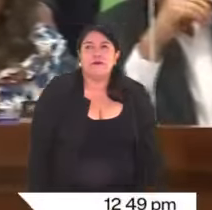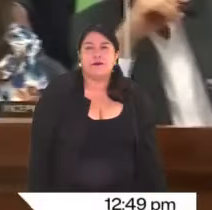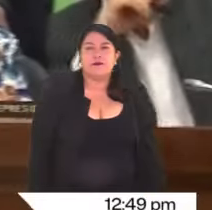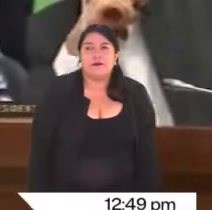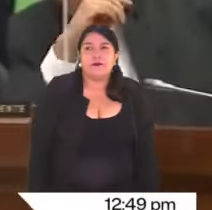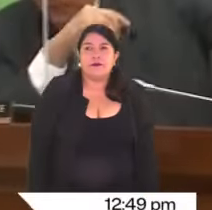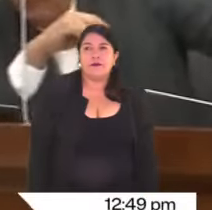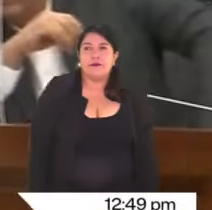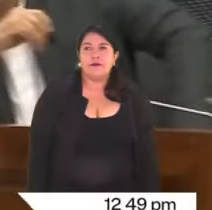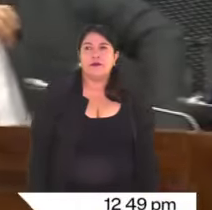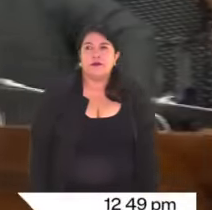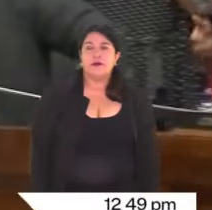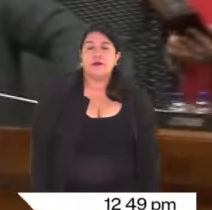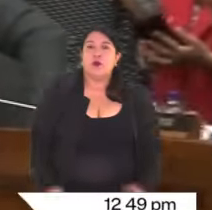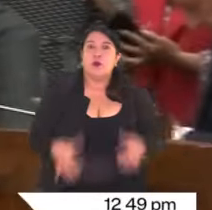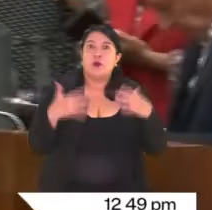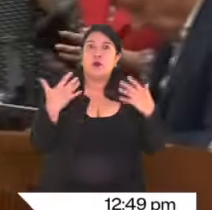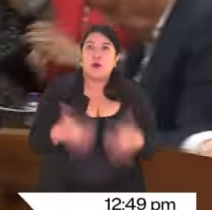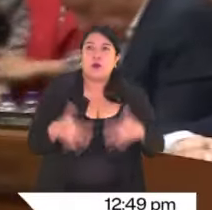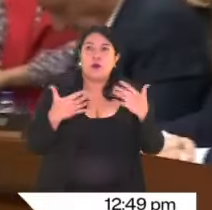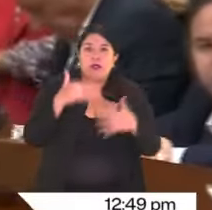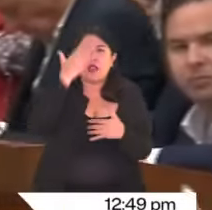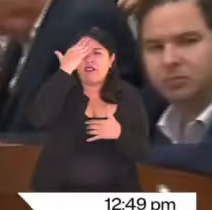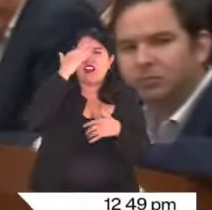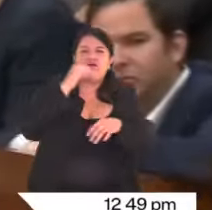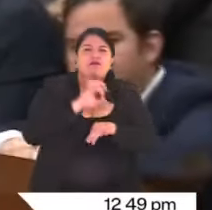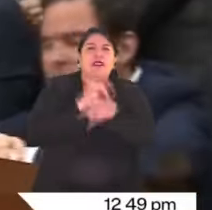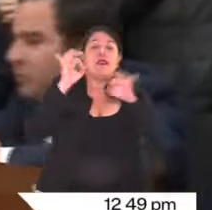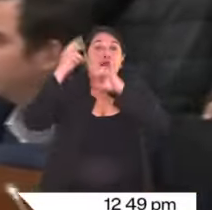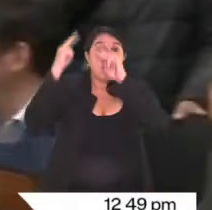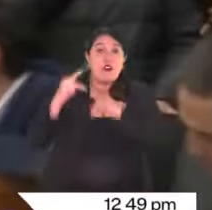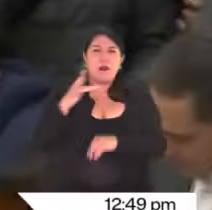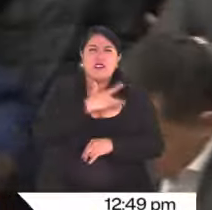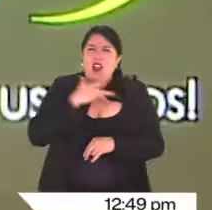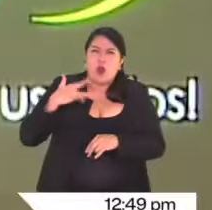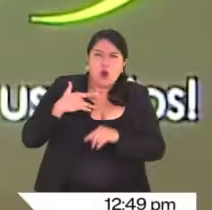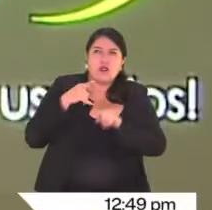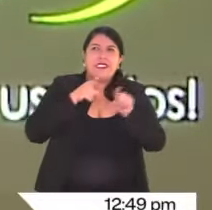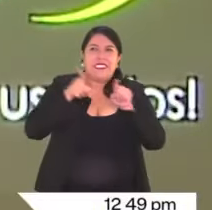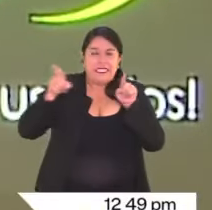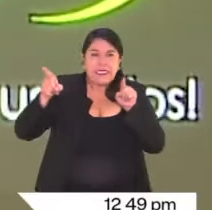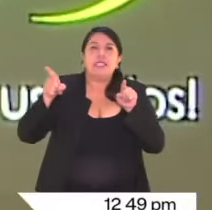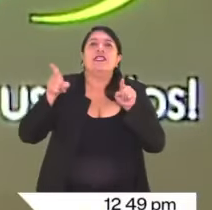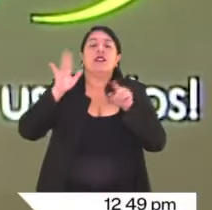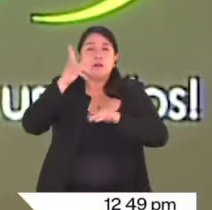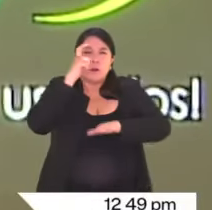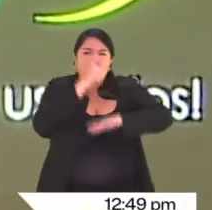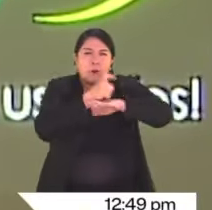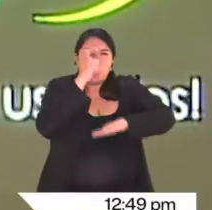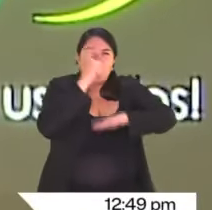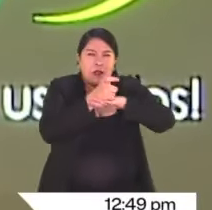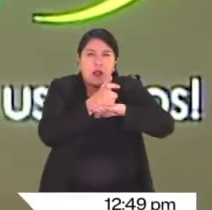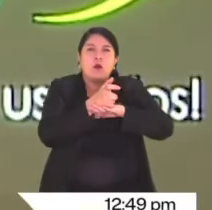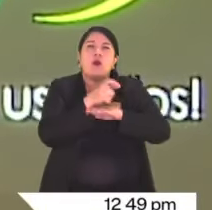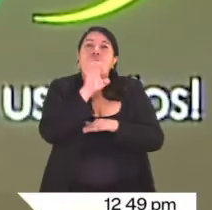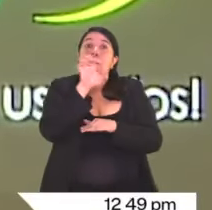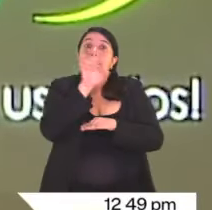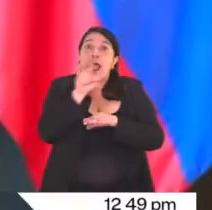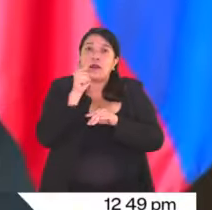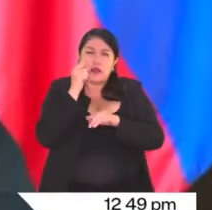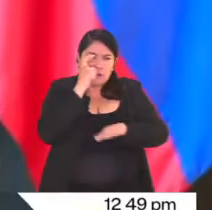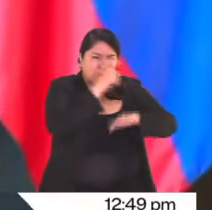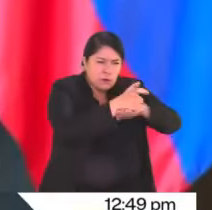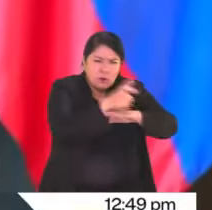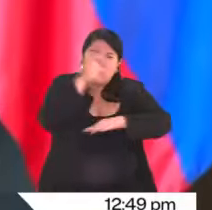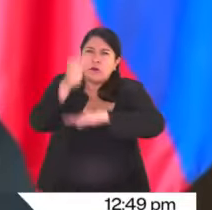se presentado los coletazos que dejó el hundimiento de la Reforma a la salud y la posterior intervención de la supersalud a dos eps se trasladaron a